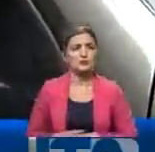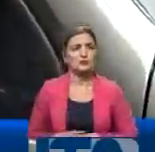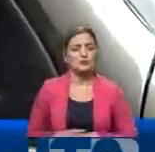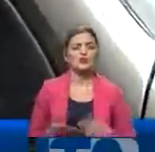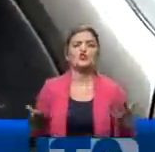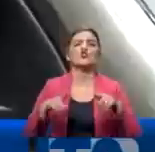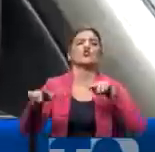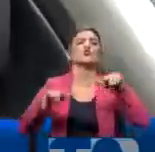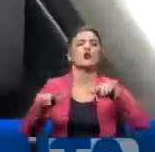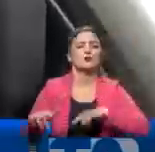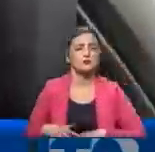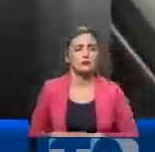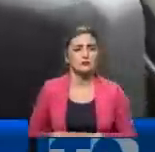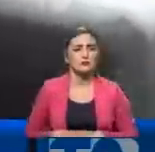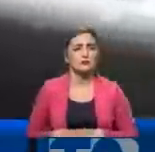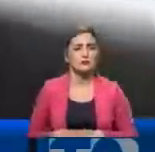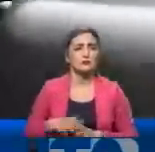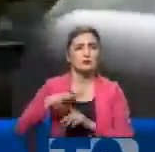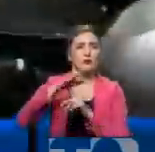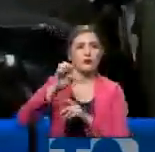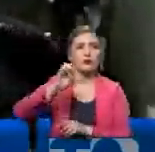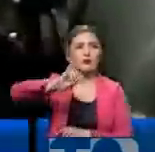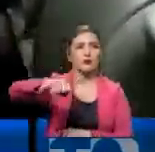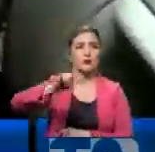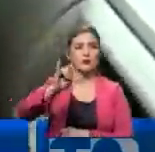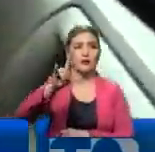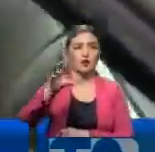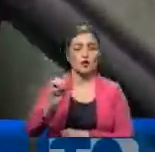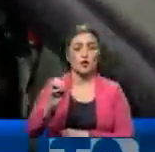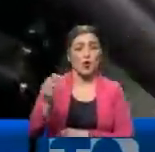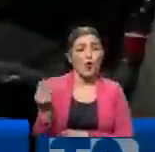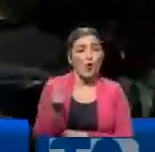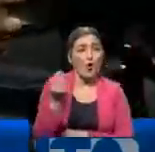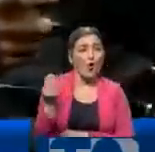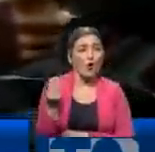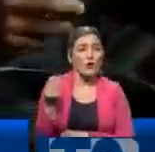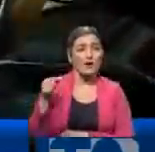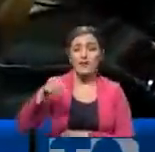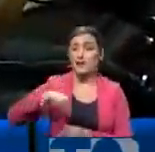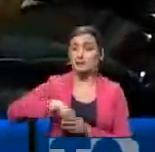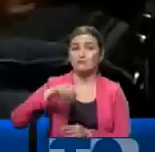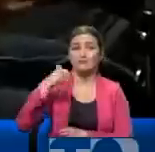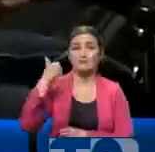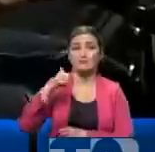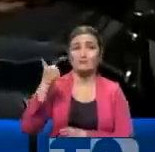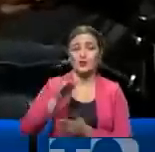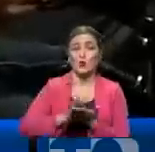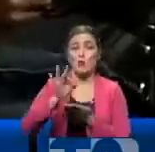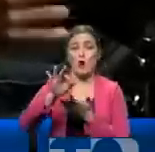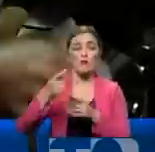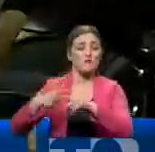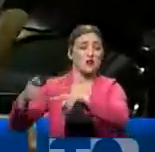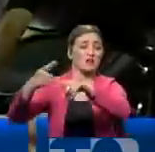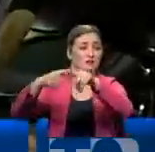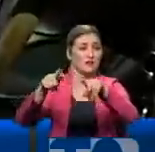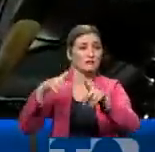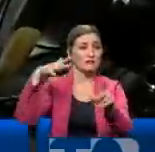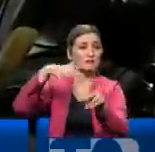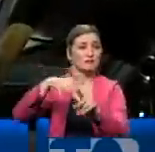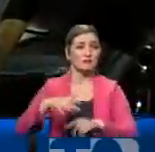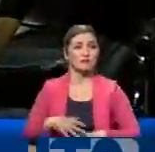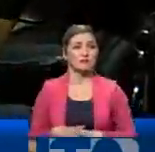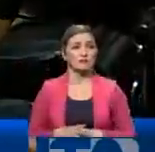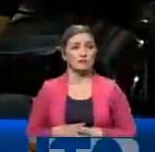¿Dónde ocurrió esto? En el ejido. Muchos jóvenes, pero no son de aquí. Se ve que son de pueblos. Pero